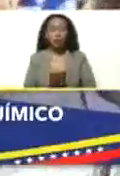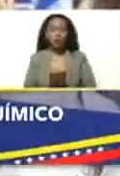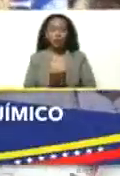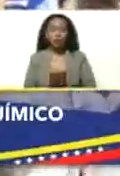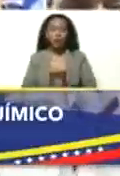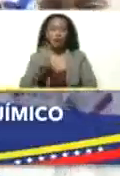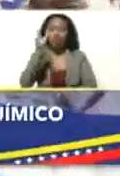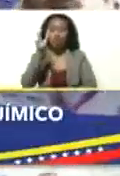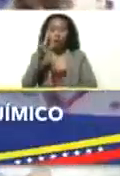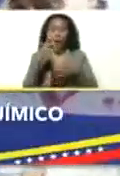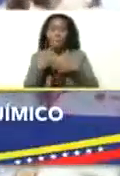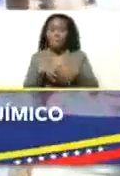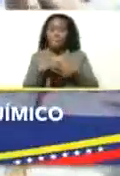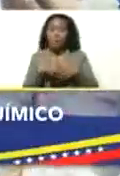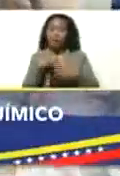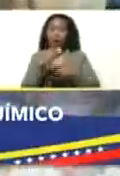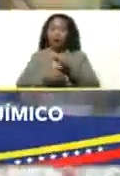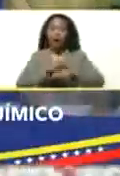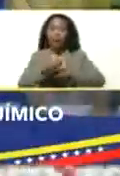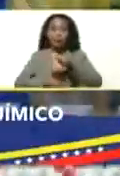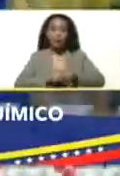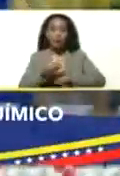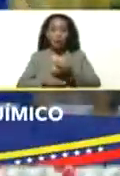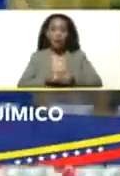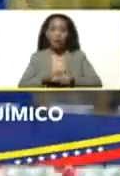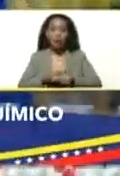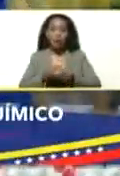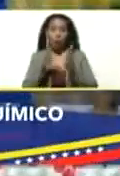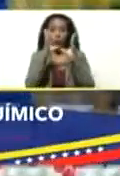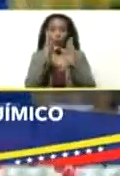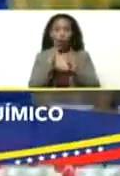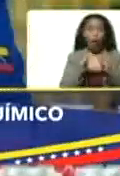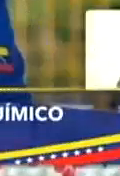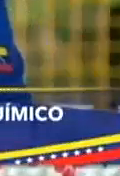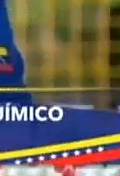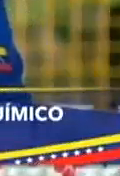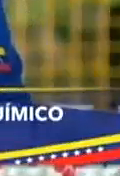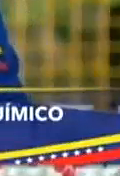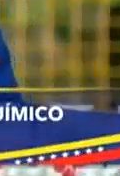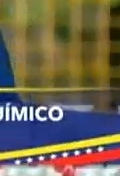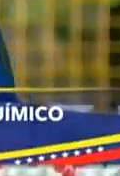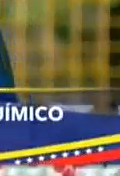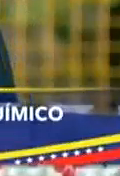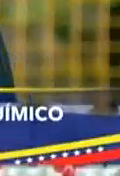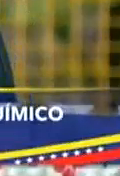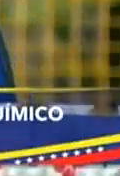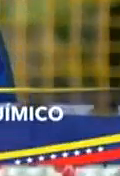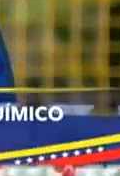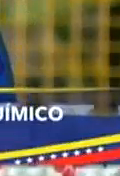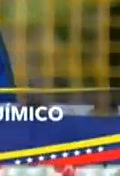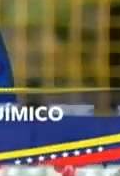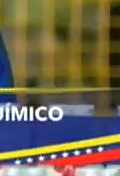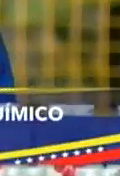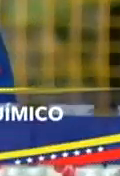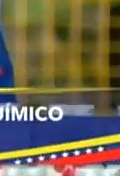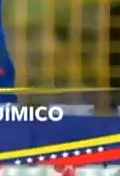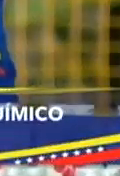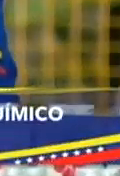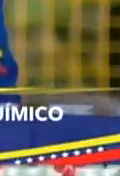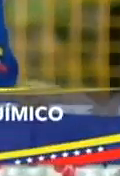Estas dos empresas hacen lo que son las resinas, la resina alta, media y lineal,